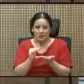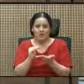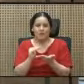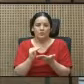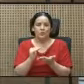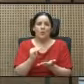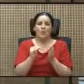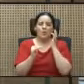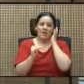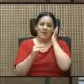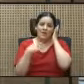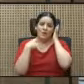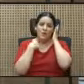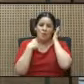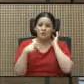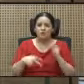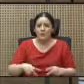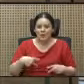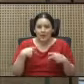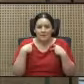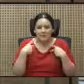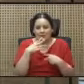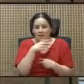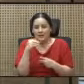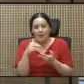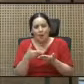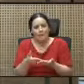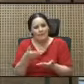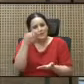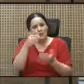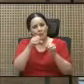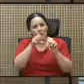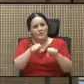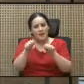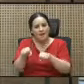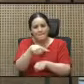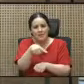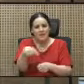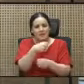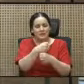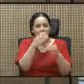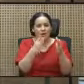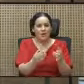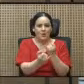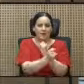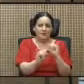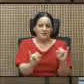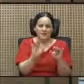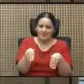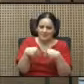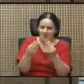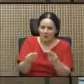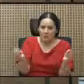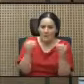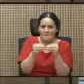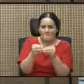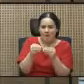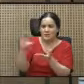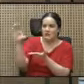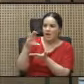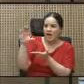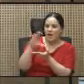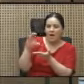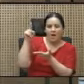vida, aumentando posibilidades para los trabajadores independientes, generando atracción de inversión